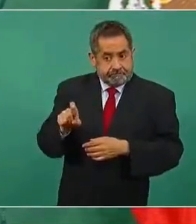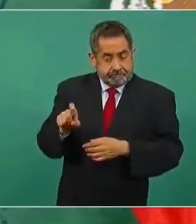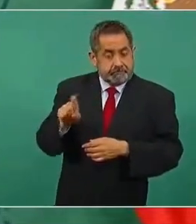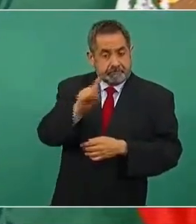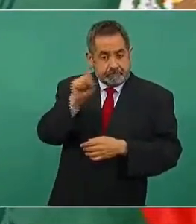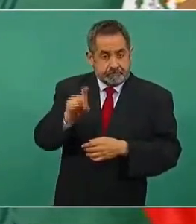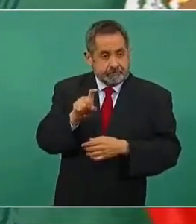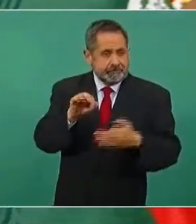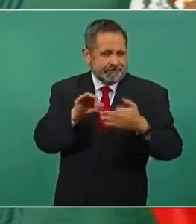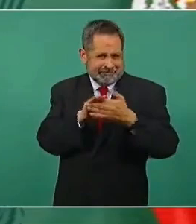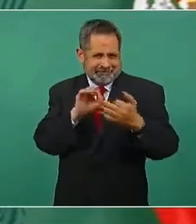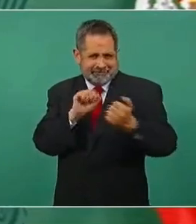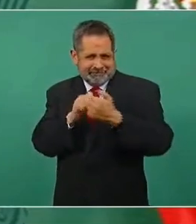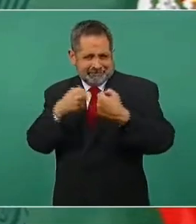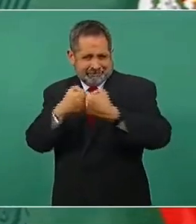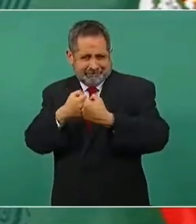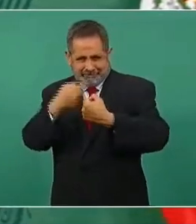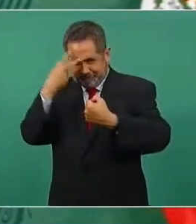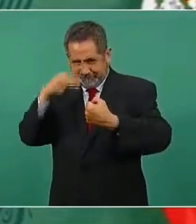relacionada con México